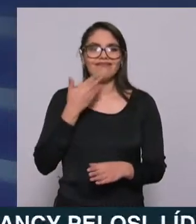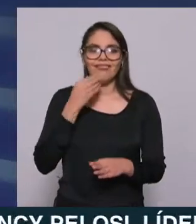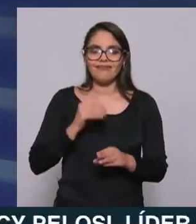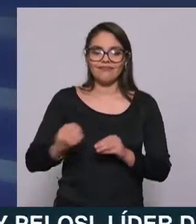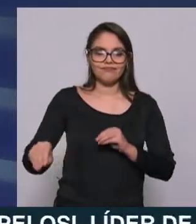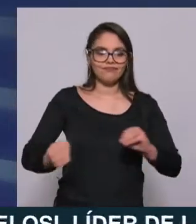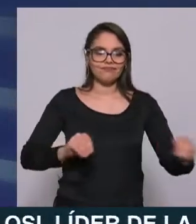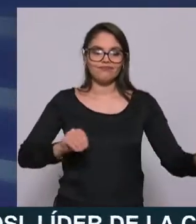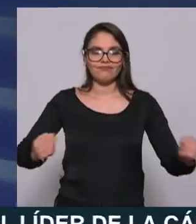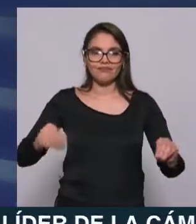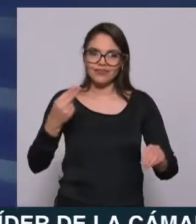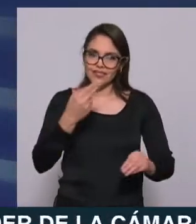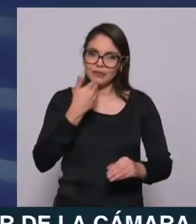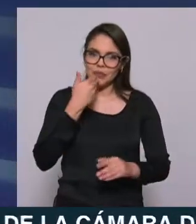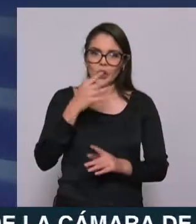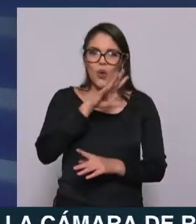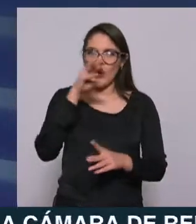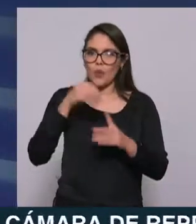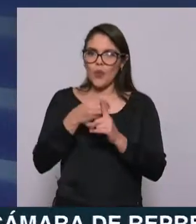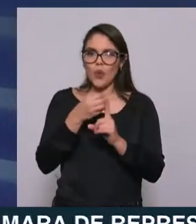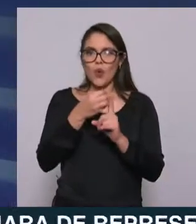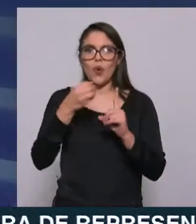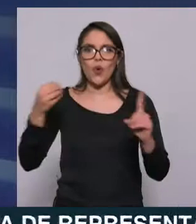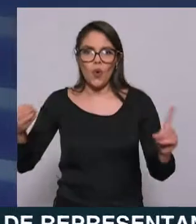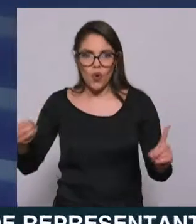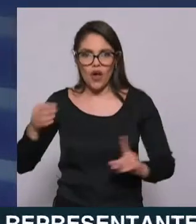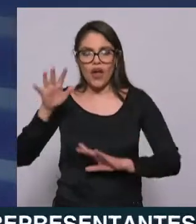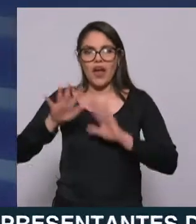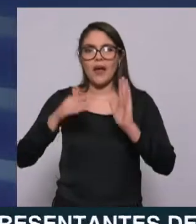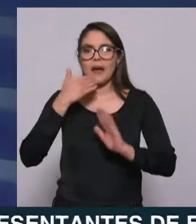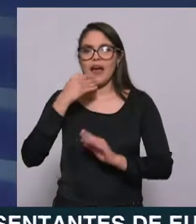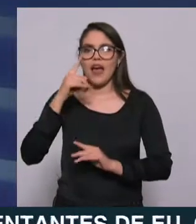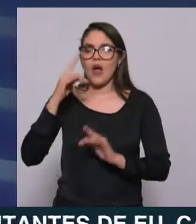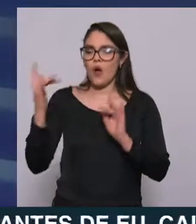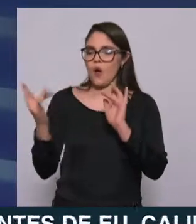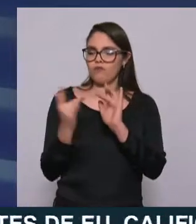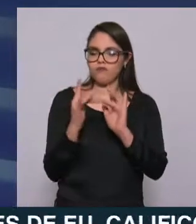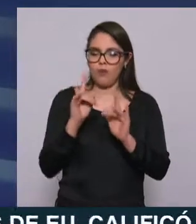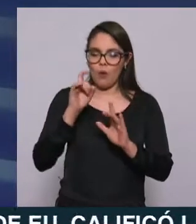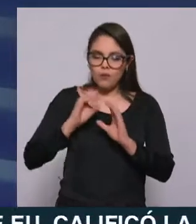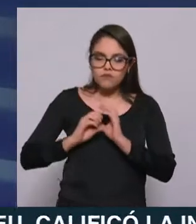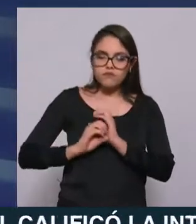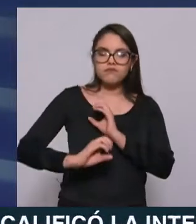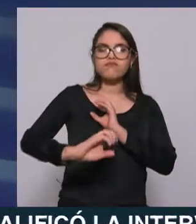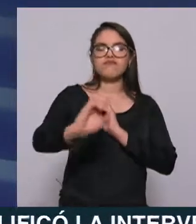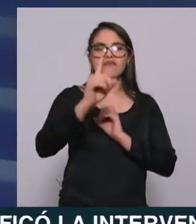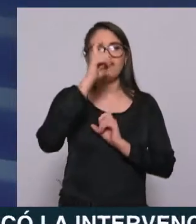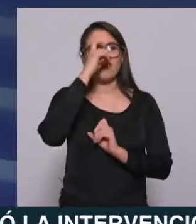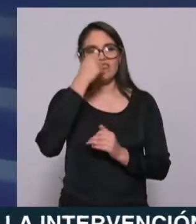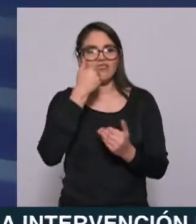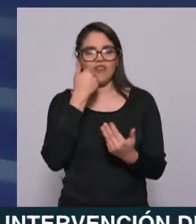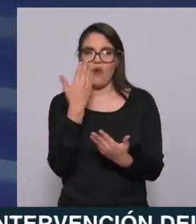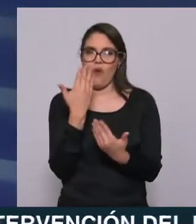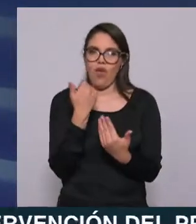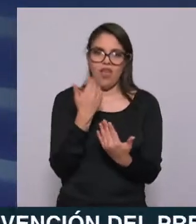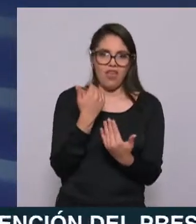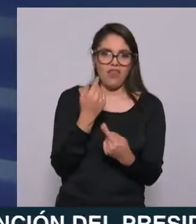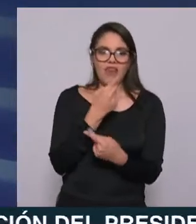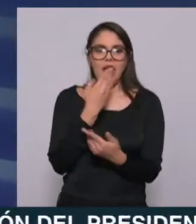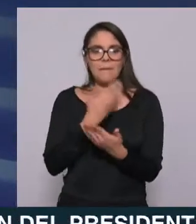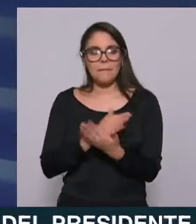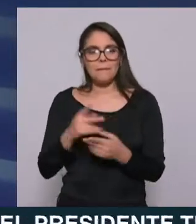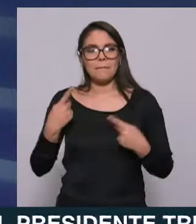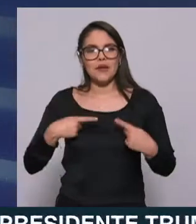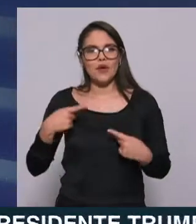distribuida, en parte porque la infraestructura no está tan bien, no hay buenas conexiones y no hay tan buena información para la que la ciudadanía pueda informarse